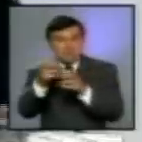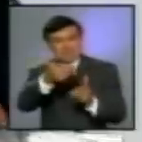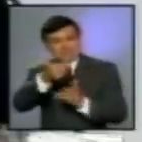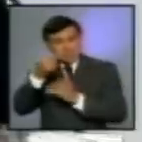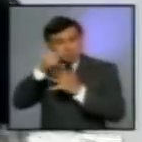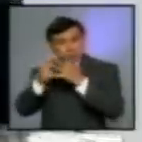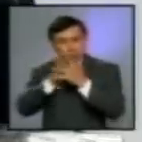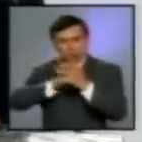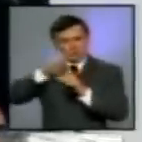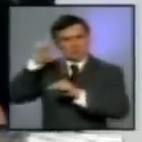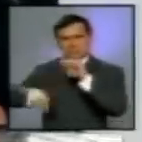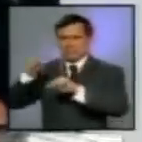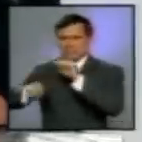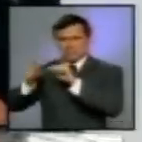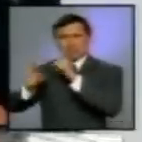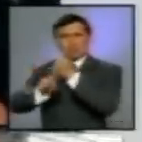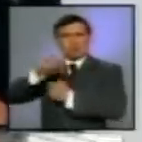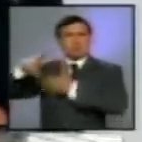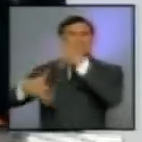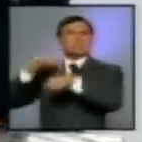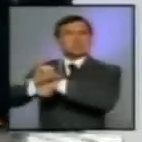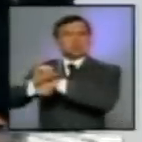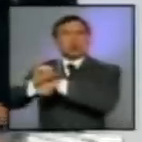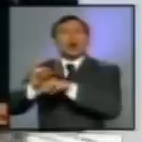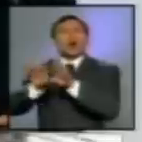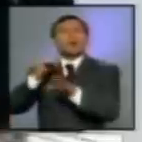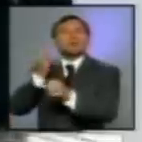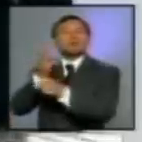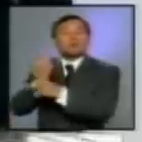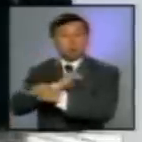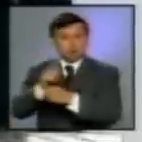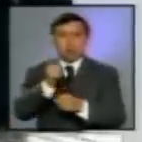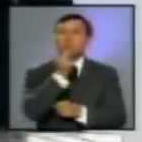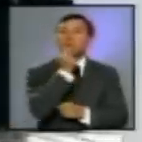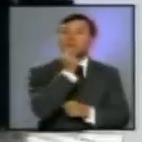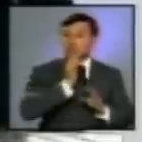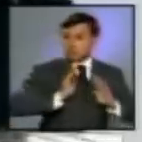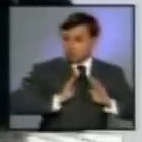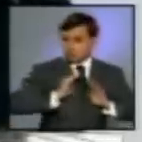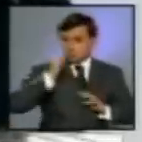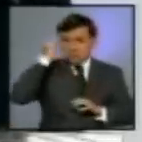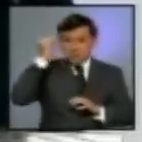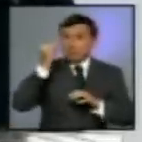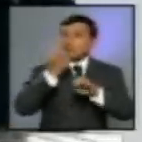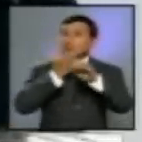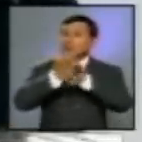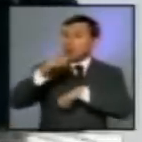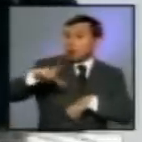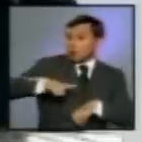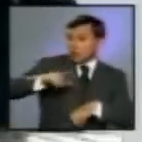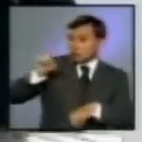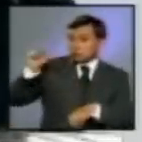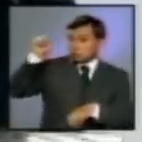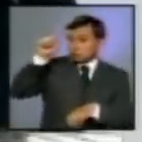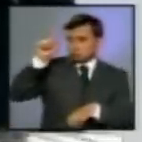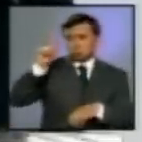cómo, con esta Policía Nacional de Disciplina Militar, si un gobernador no quiere hacerse responsable, yo